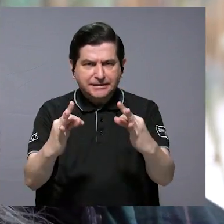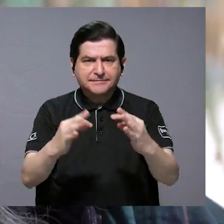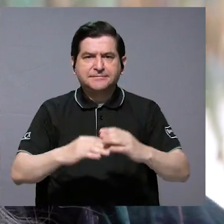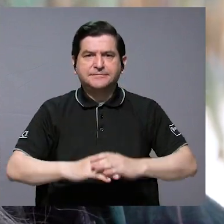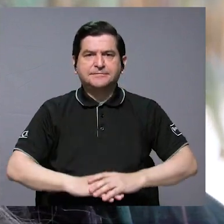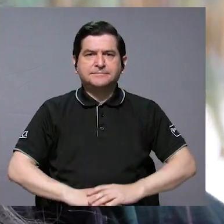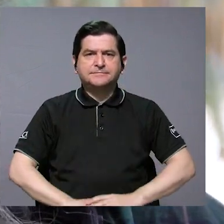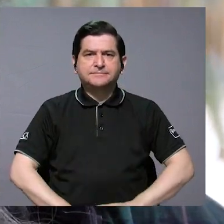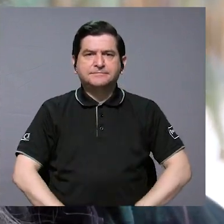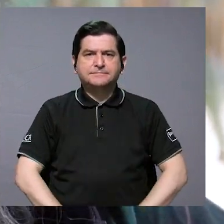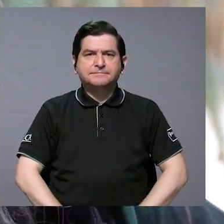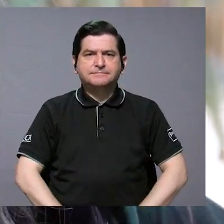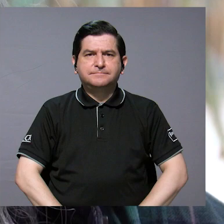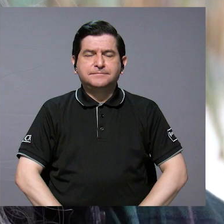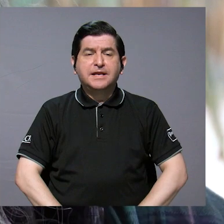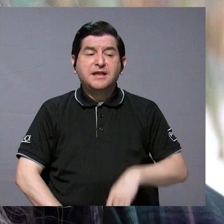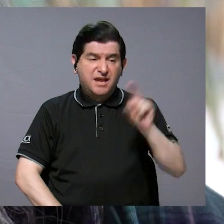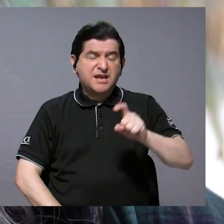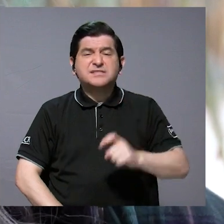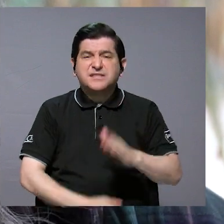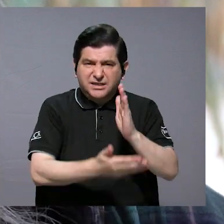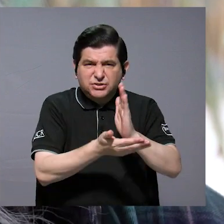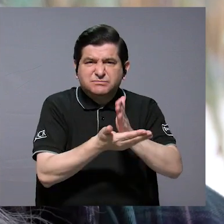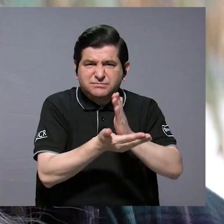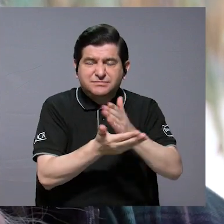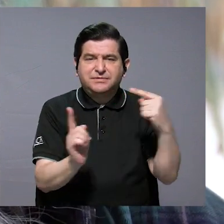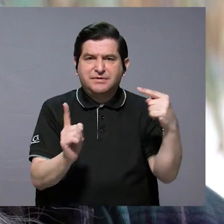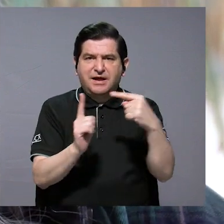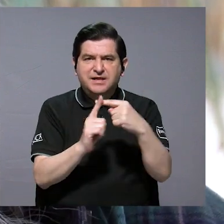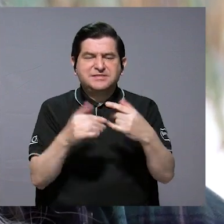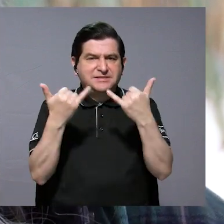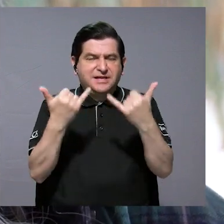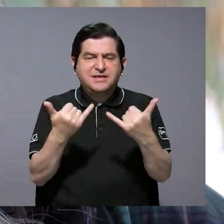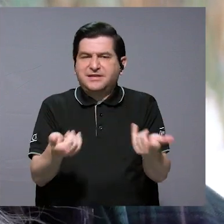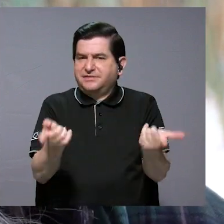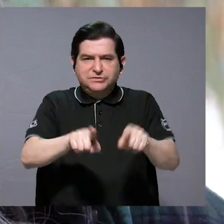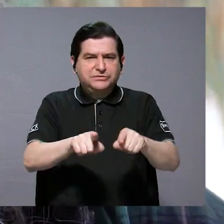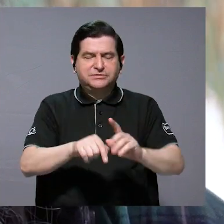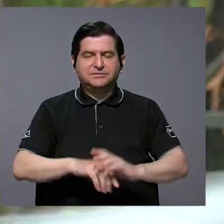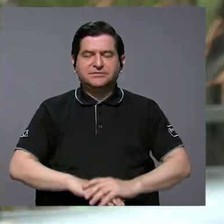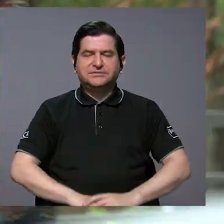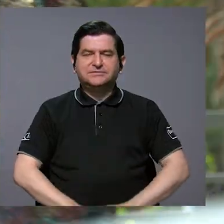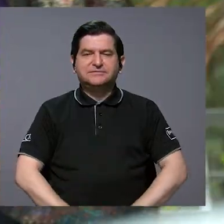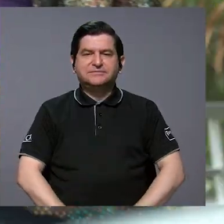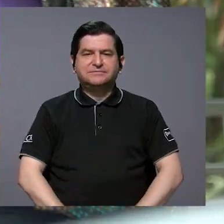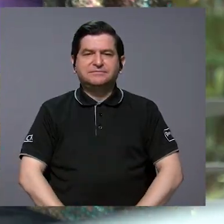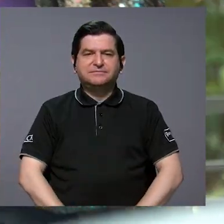seguir intentándolo. Y hay que incomodar hasta que me noten.